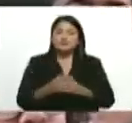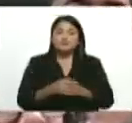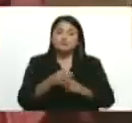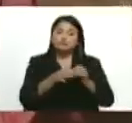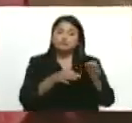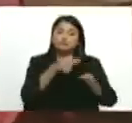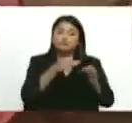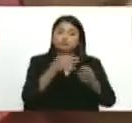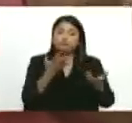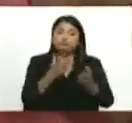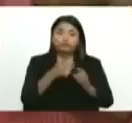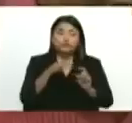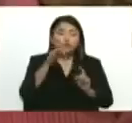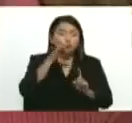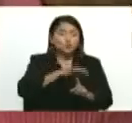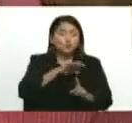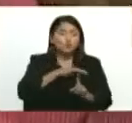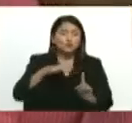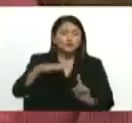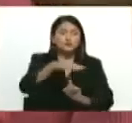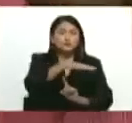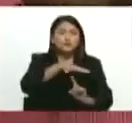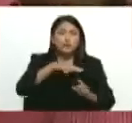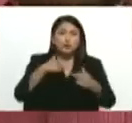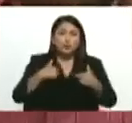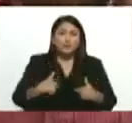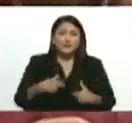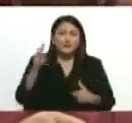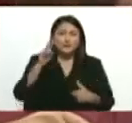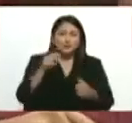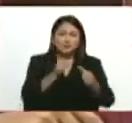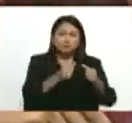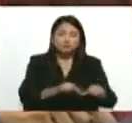daño social y humano que se ha causado a nuestra patria.